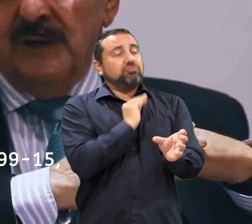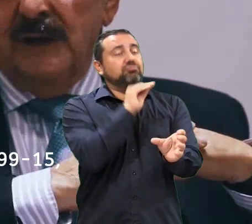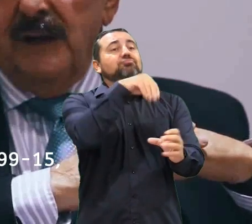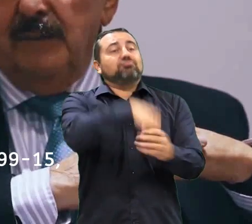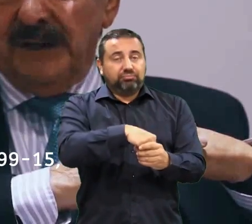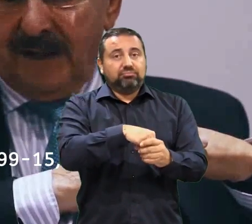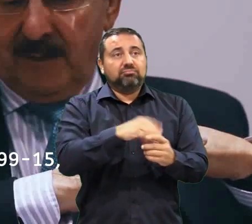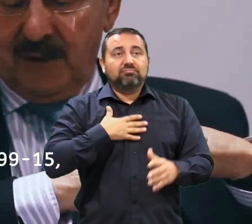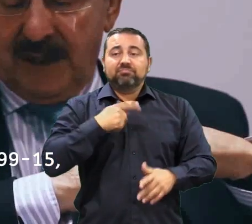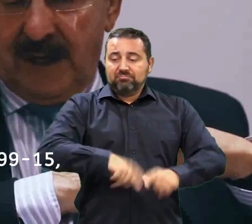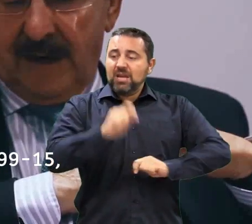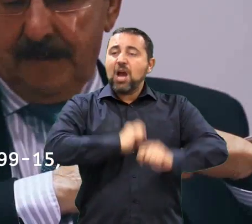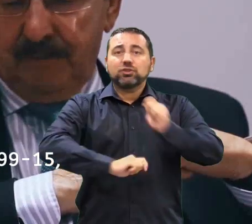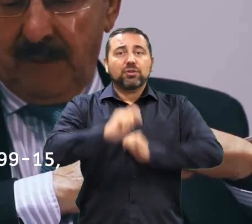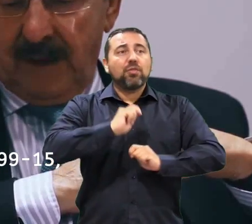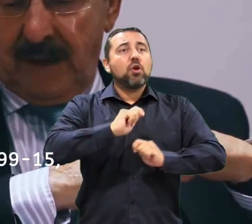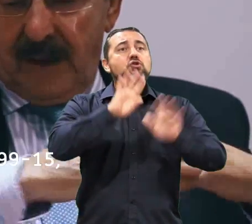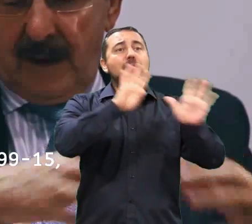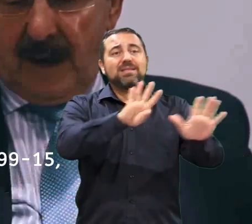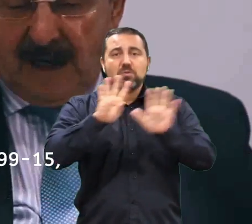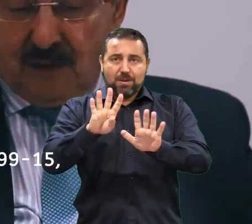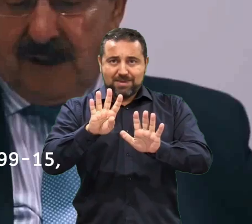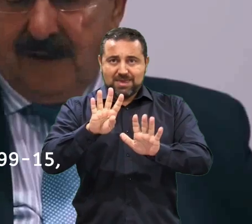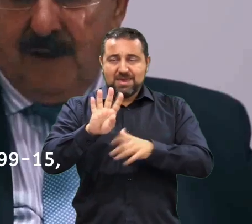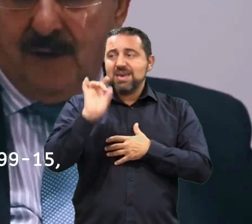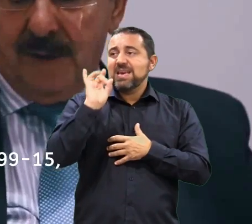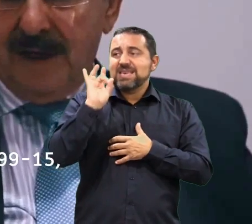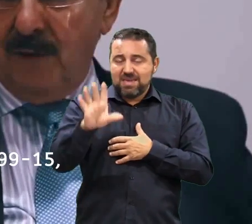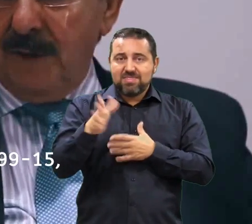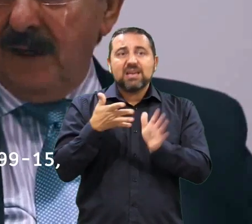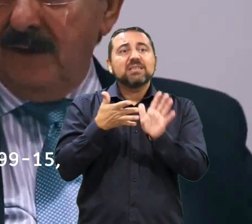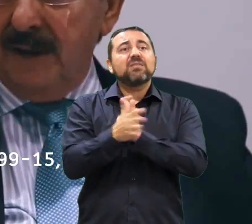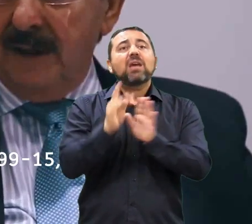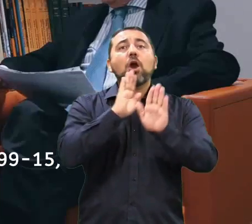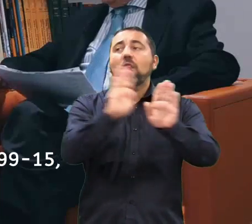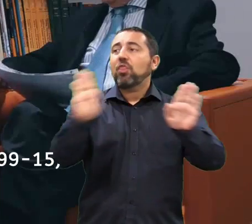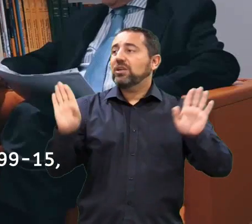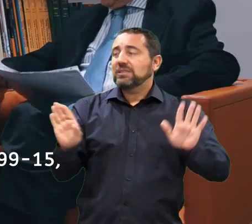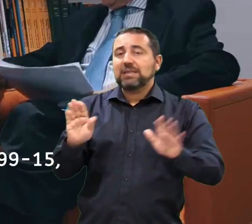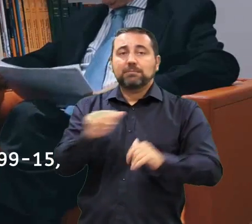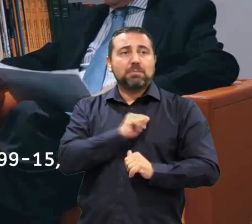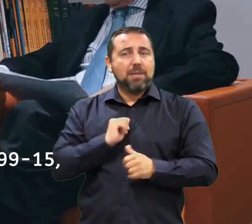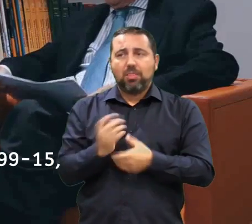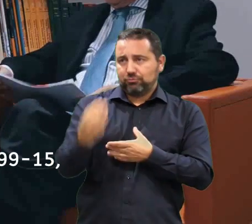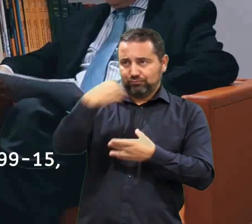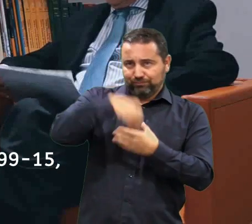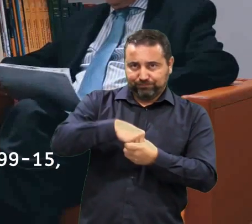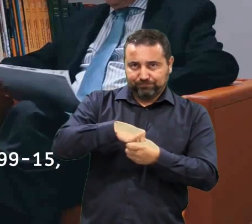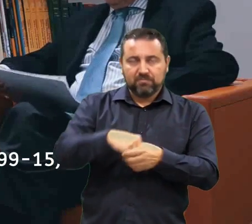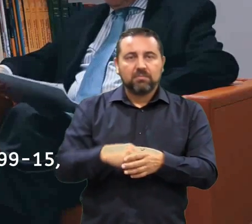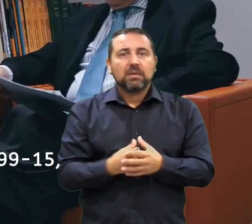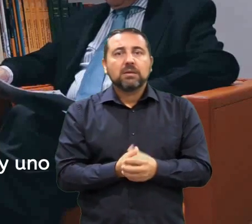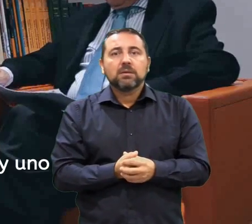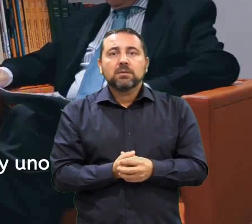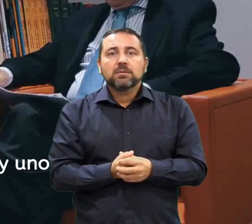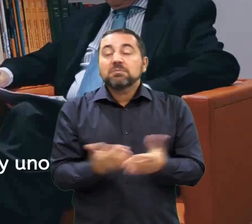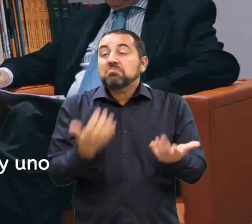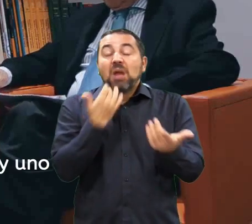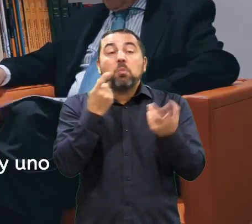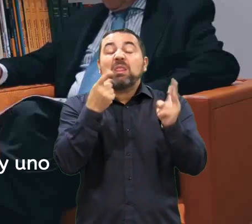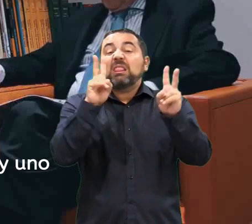dos pertenecemos a la asociación 9915 que acoge a coleccionistas privados.